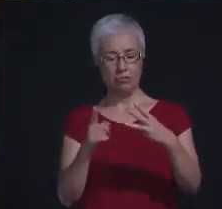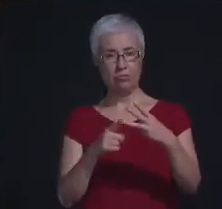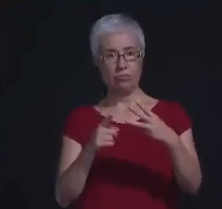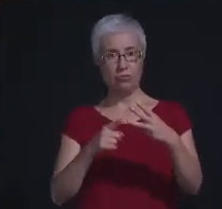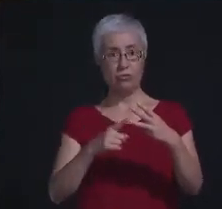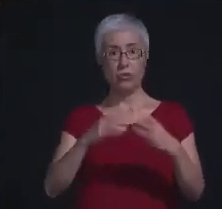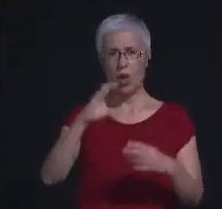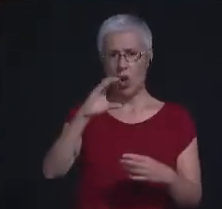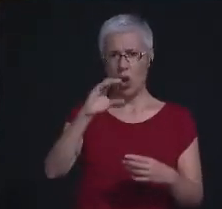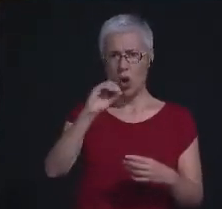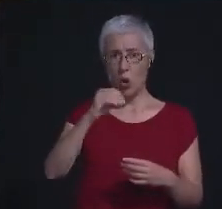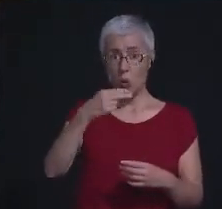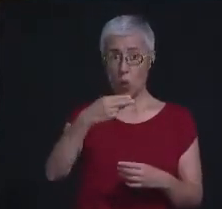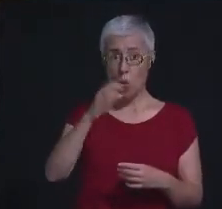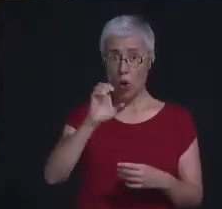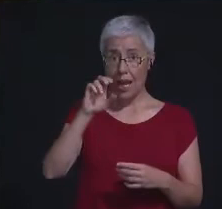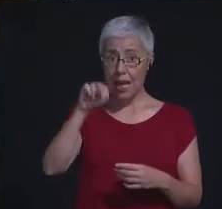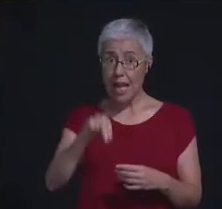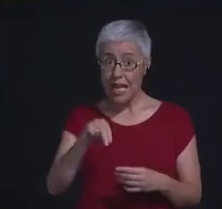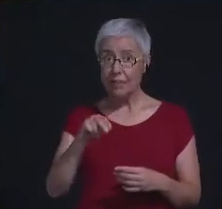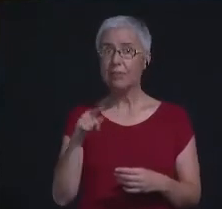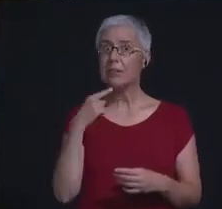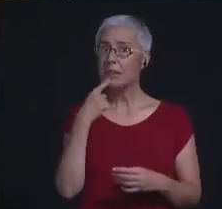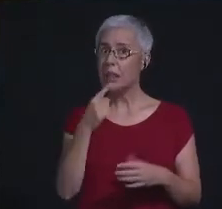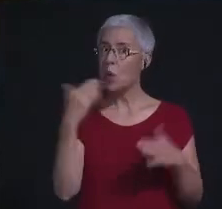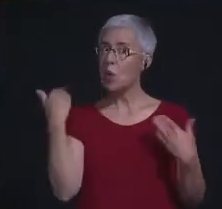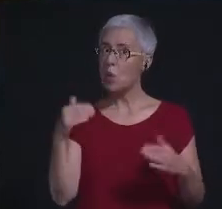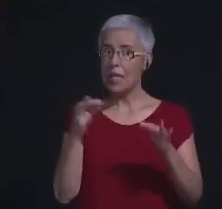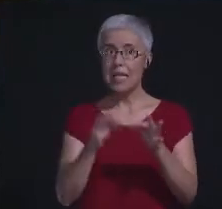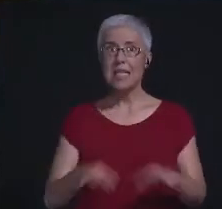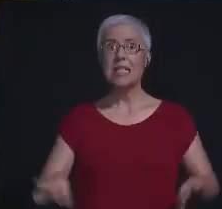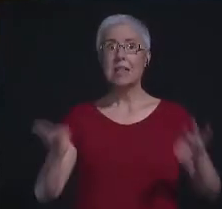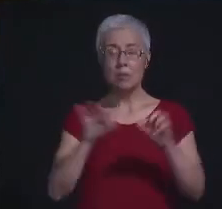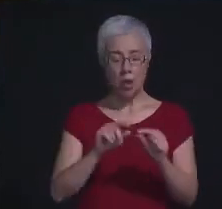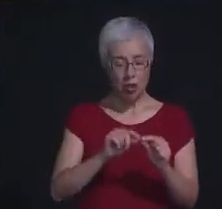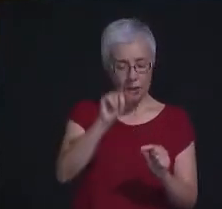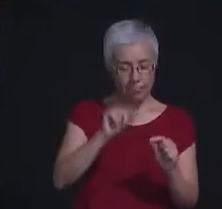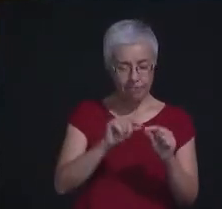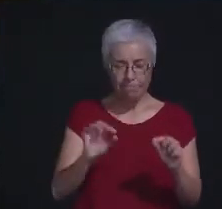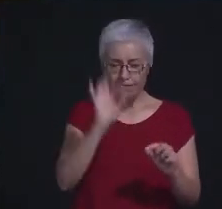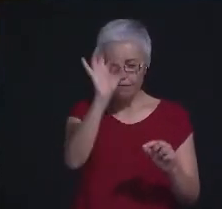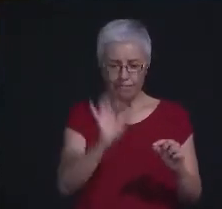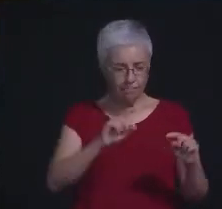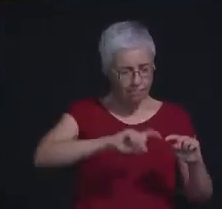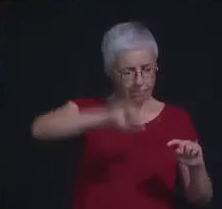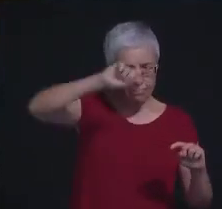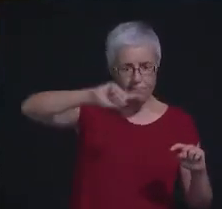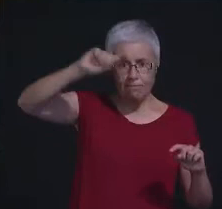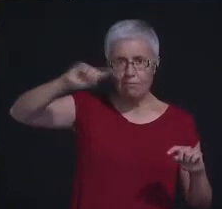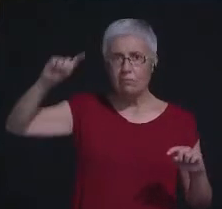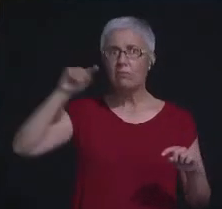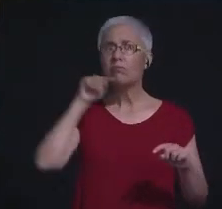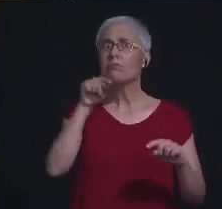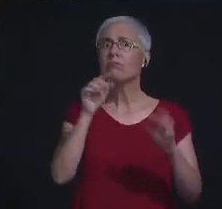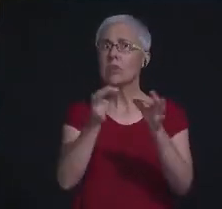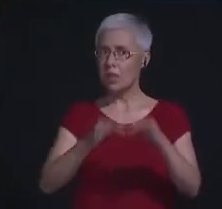y Palete que no se puede gestionar lo que no se mide, hay que situar el impacto en la misión de la empresa y gestionarlo al mismo nivel que